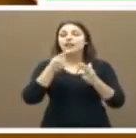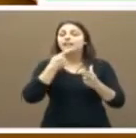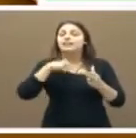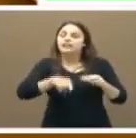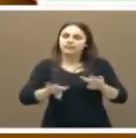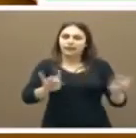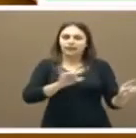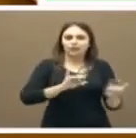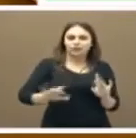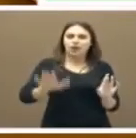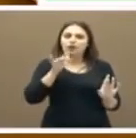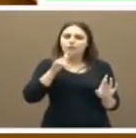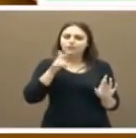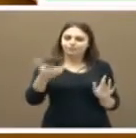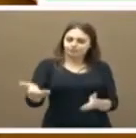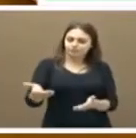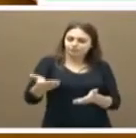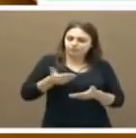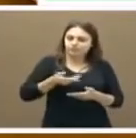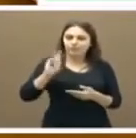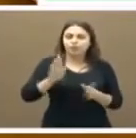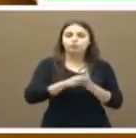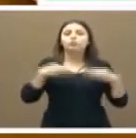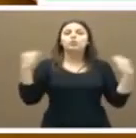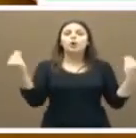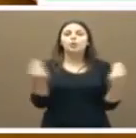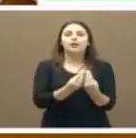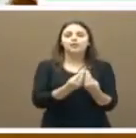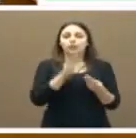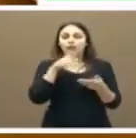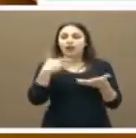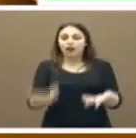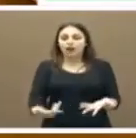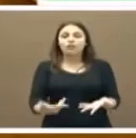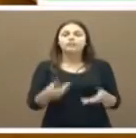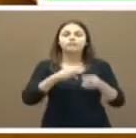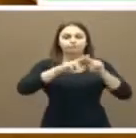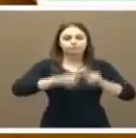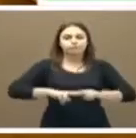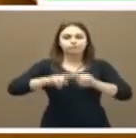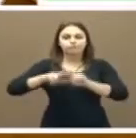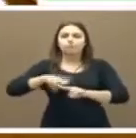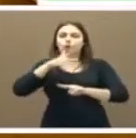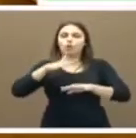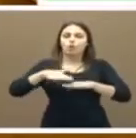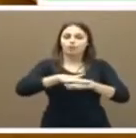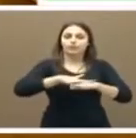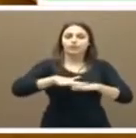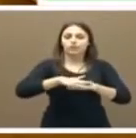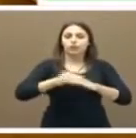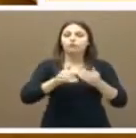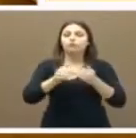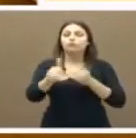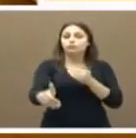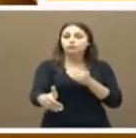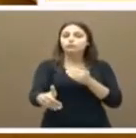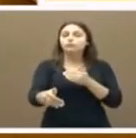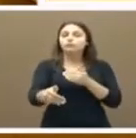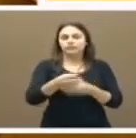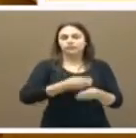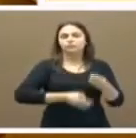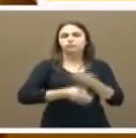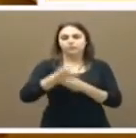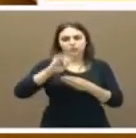región, que nos han hecho entrega un documento que en estos momentos está siendo revisado por el Gobierno y que será fruto, y así